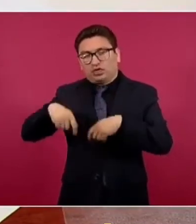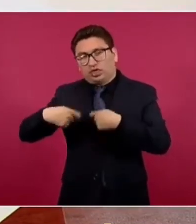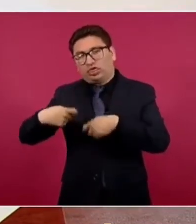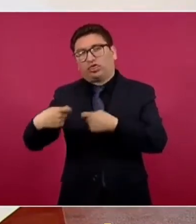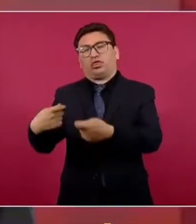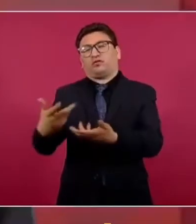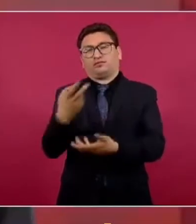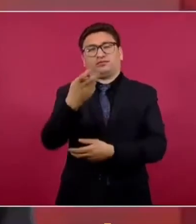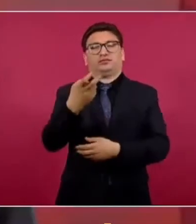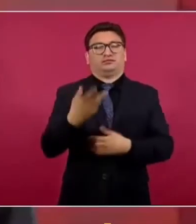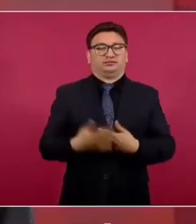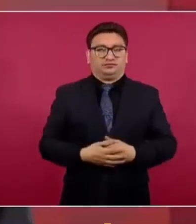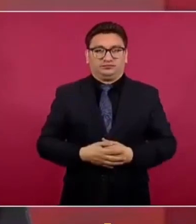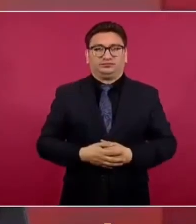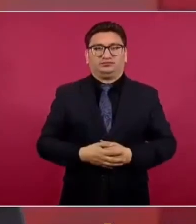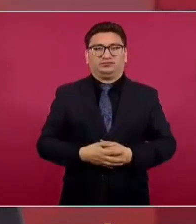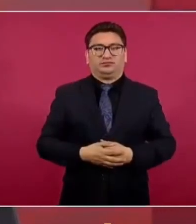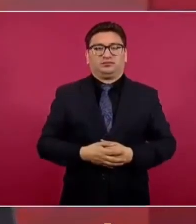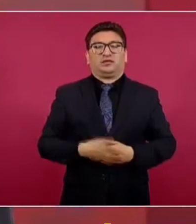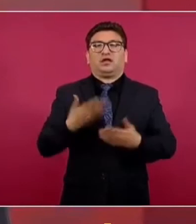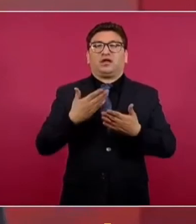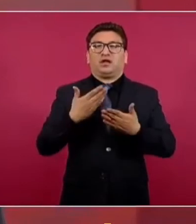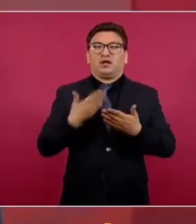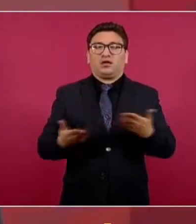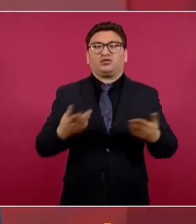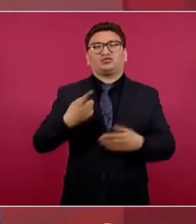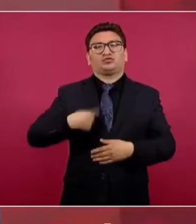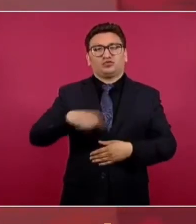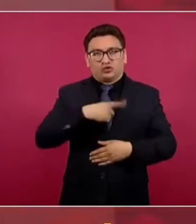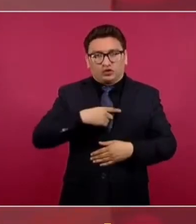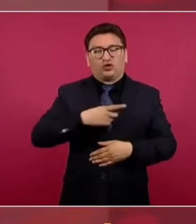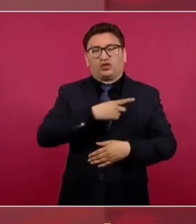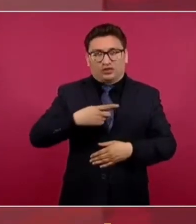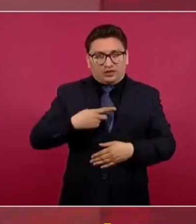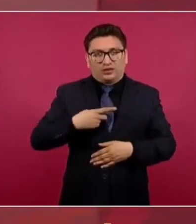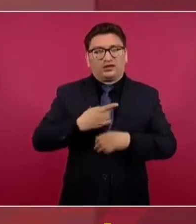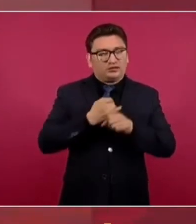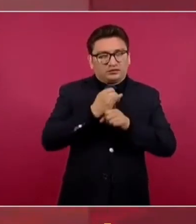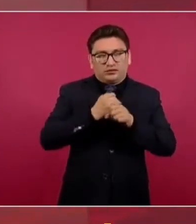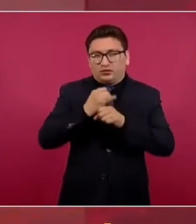Entonces, hay que estar agitando